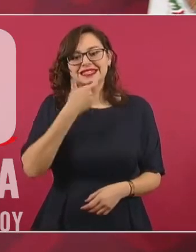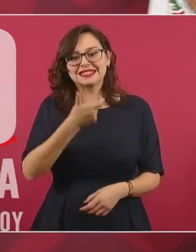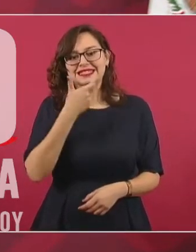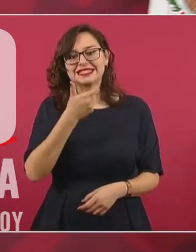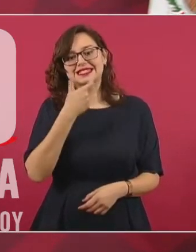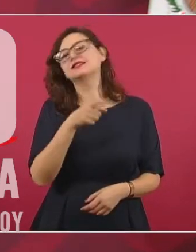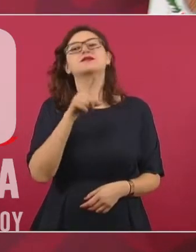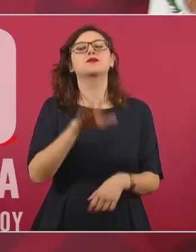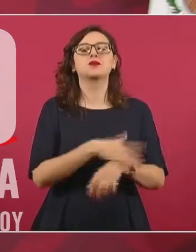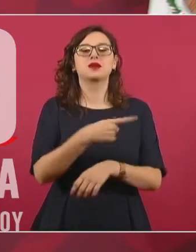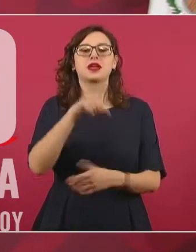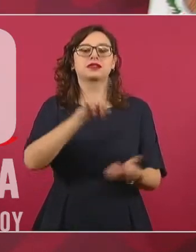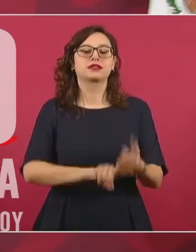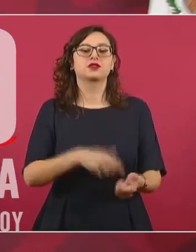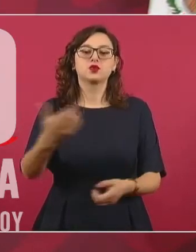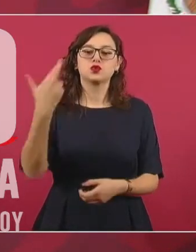programa